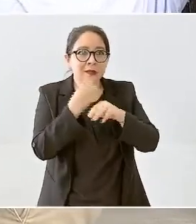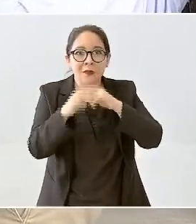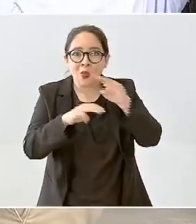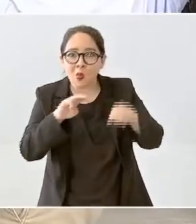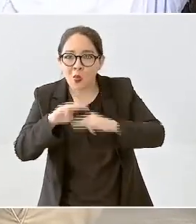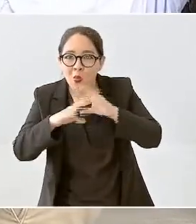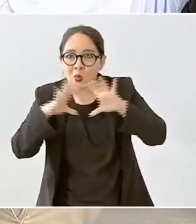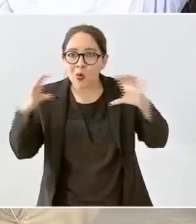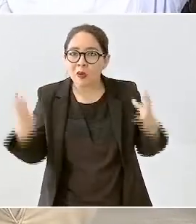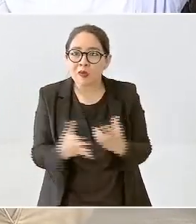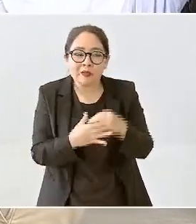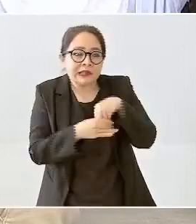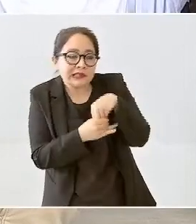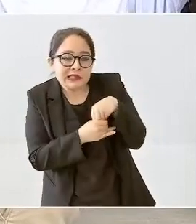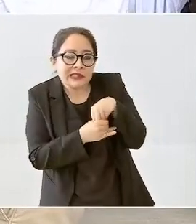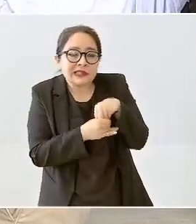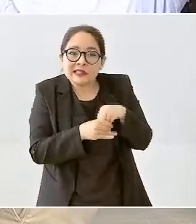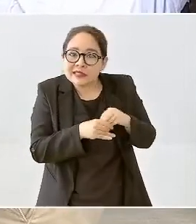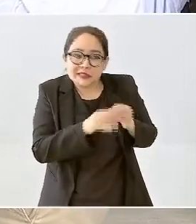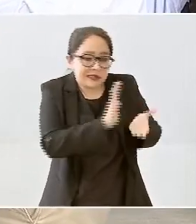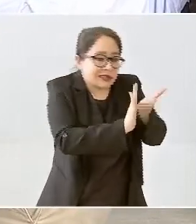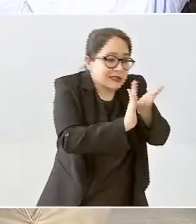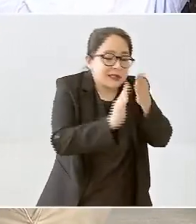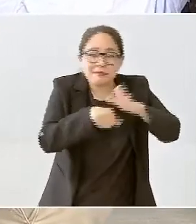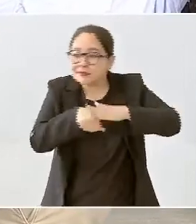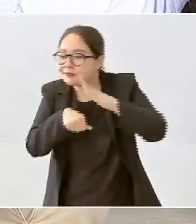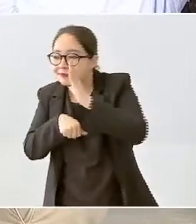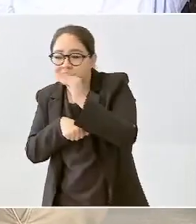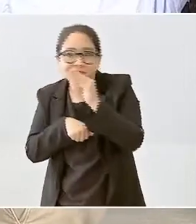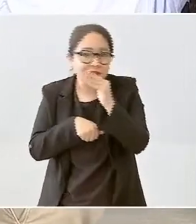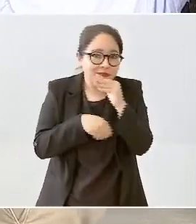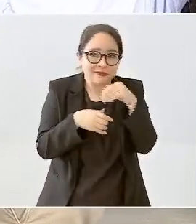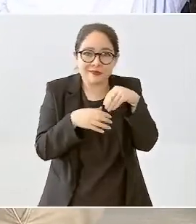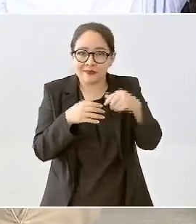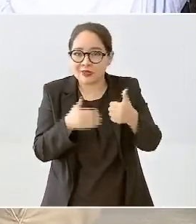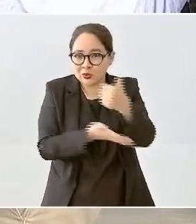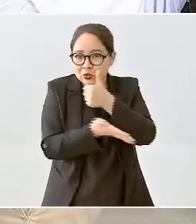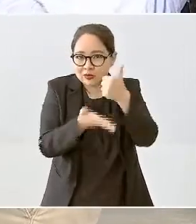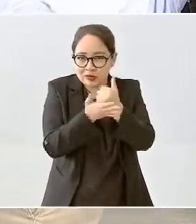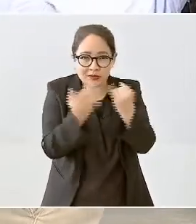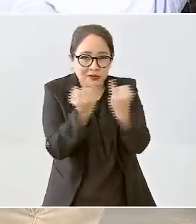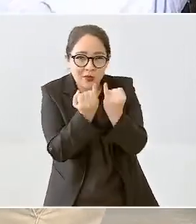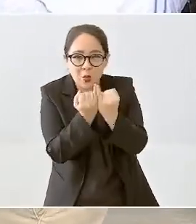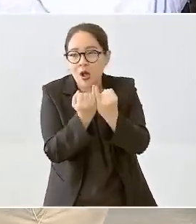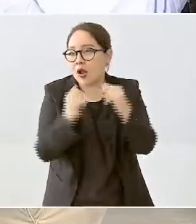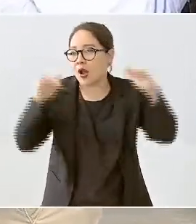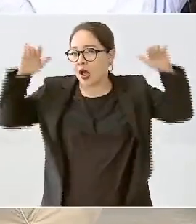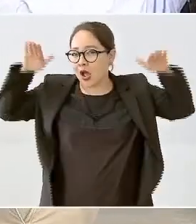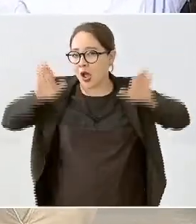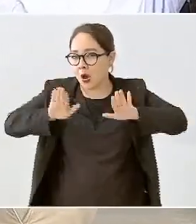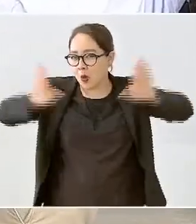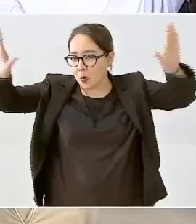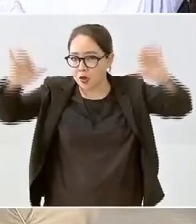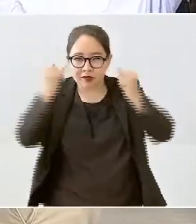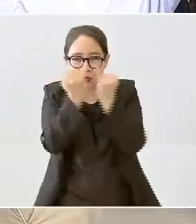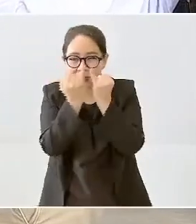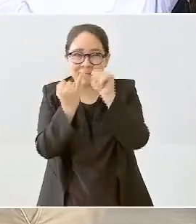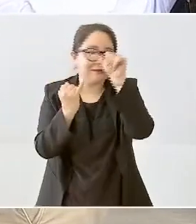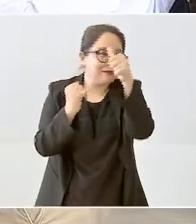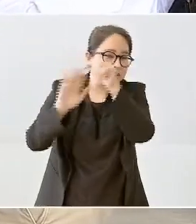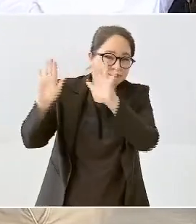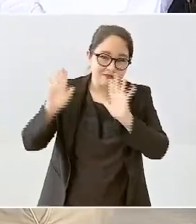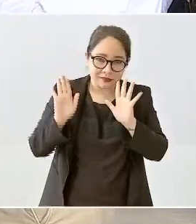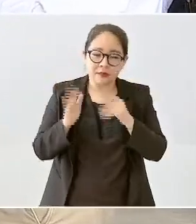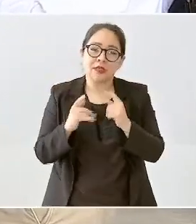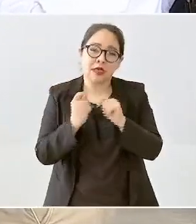están ya circundadas por las ciudades, igual que pasa con los aeropuertos y con toda la infraestructura de transportes.